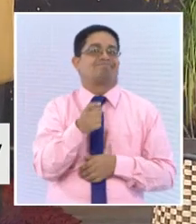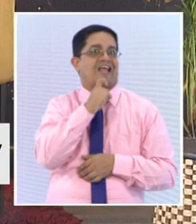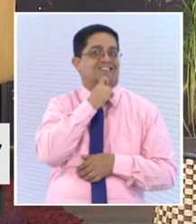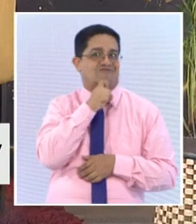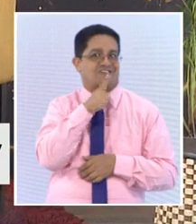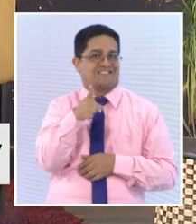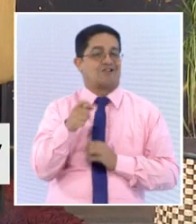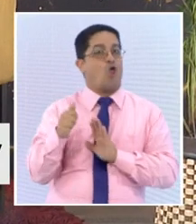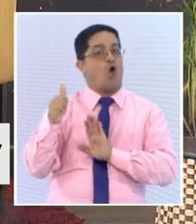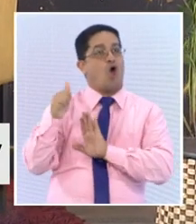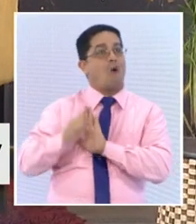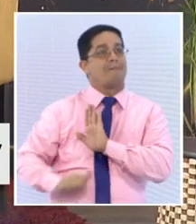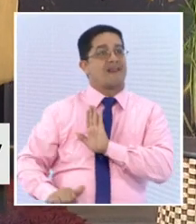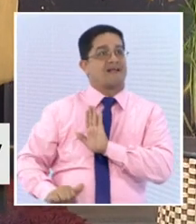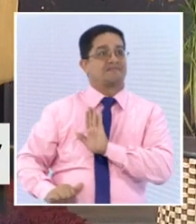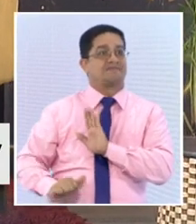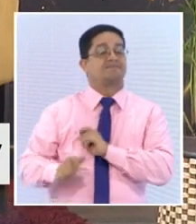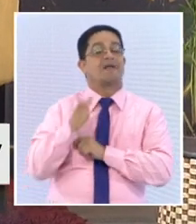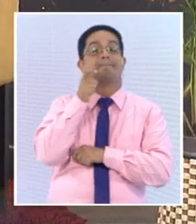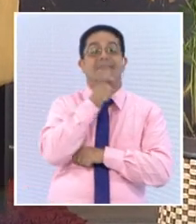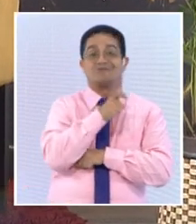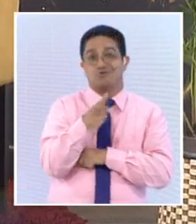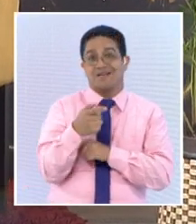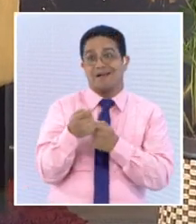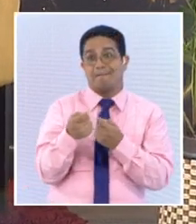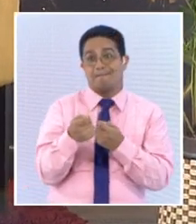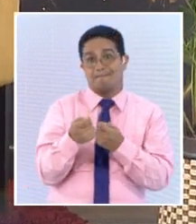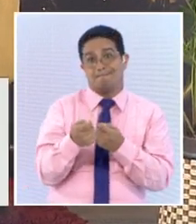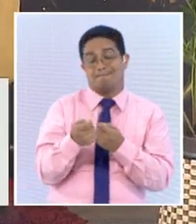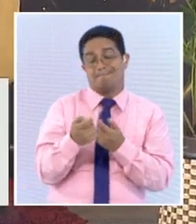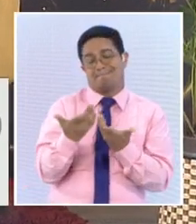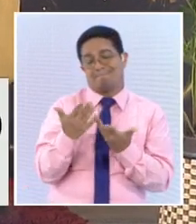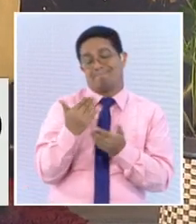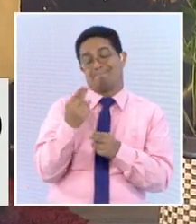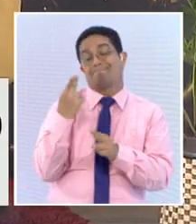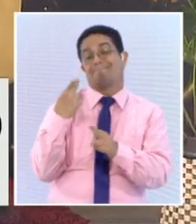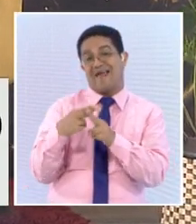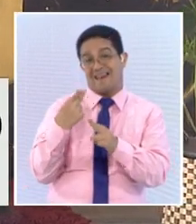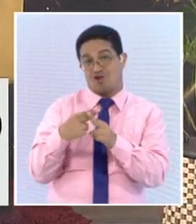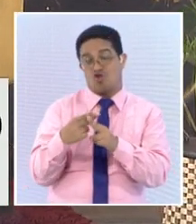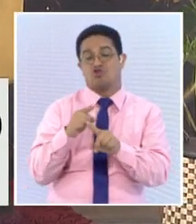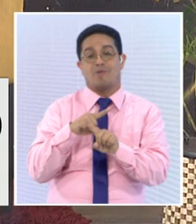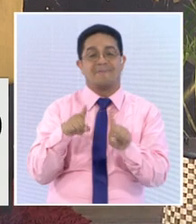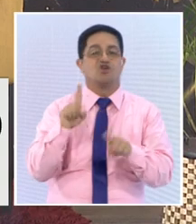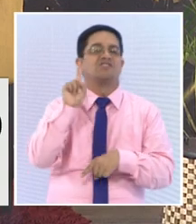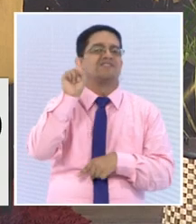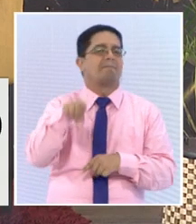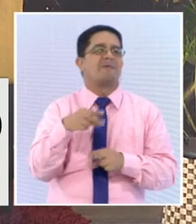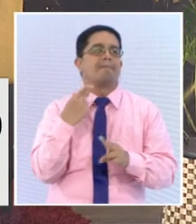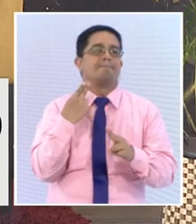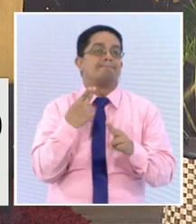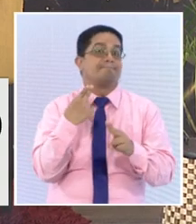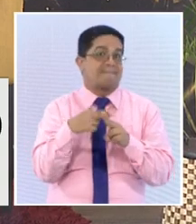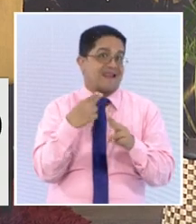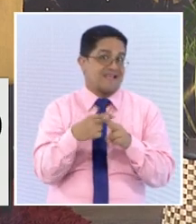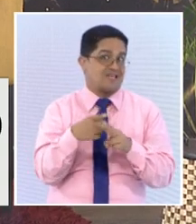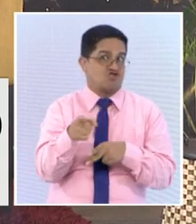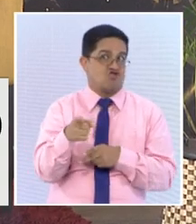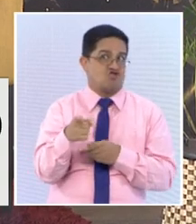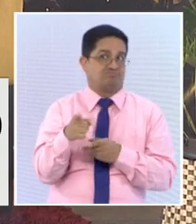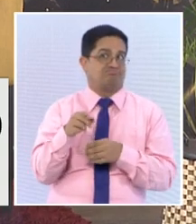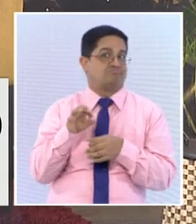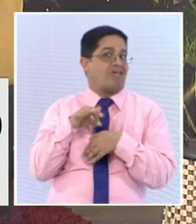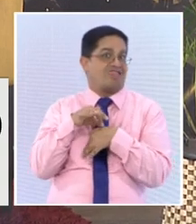aunque efectivamente son personas que tienen un poco más de riesgo, el riesgo también es muy alto de no someterse a una cirugía. Es